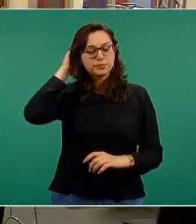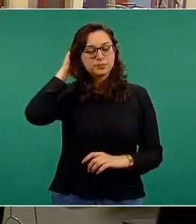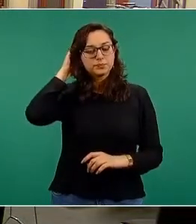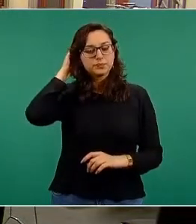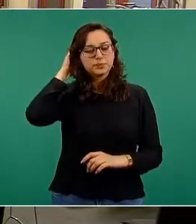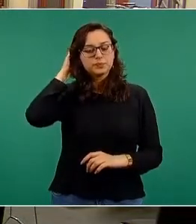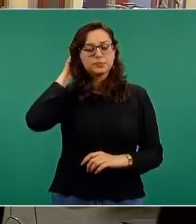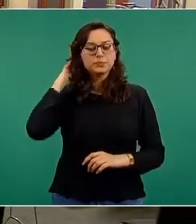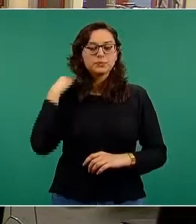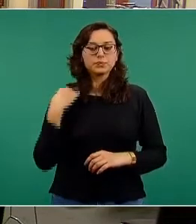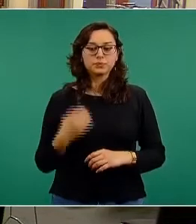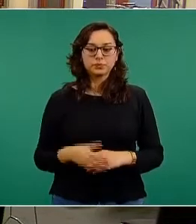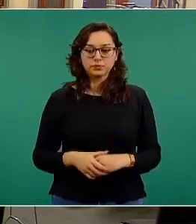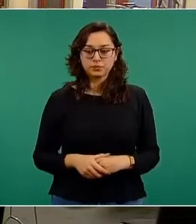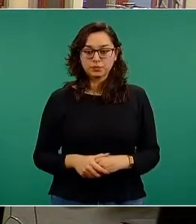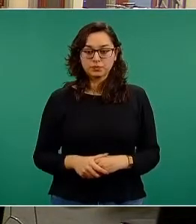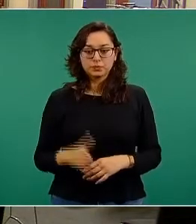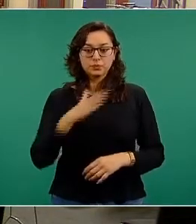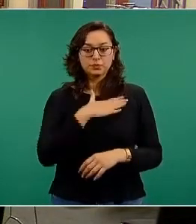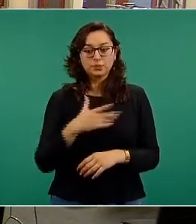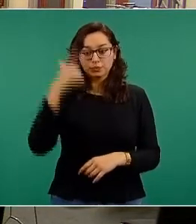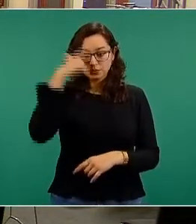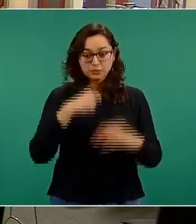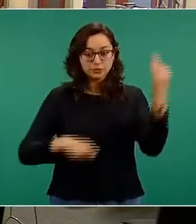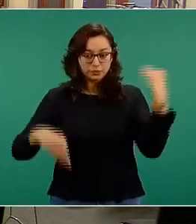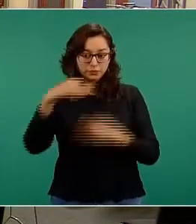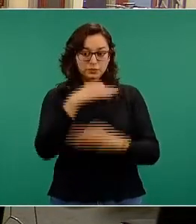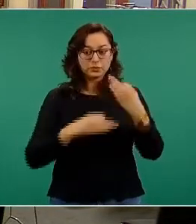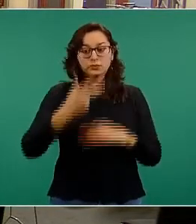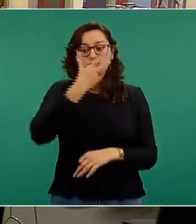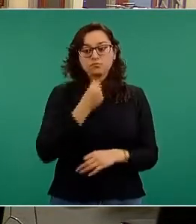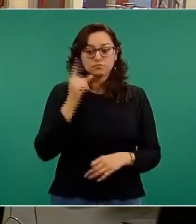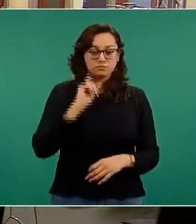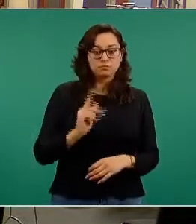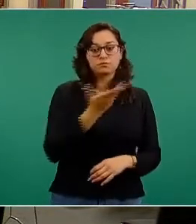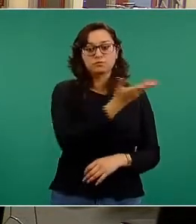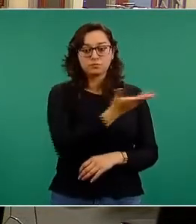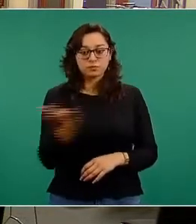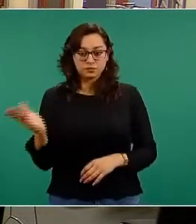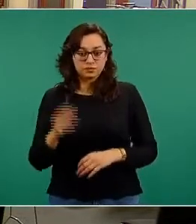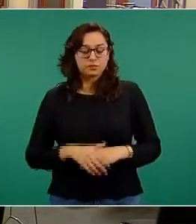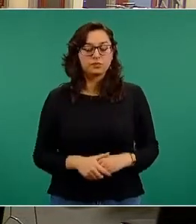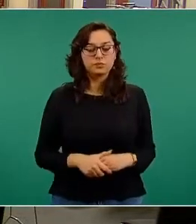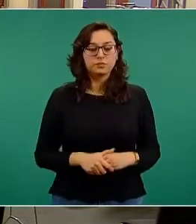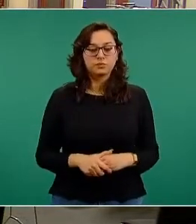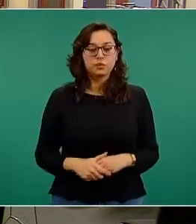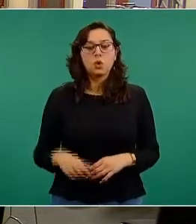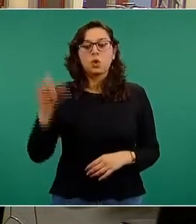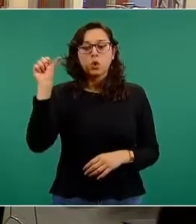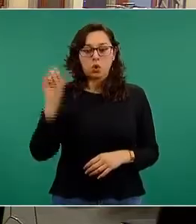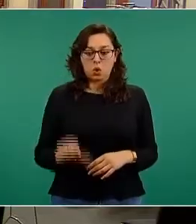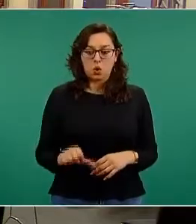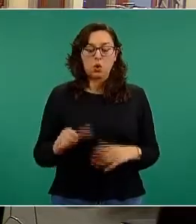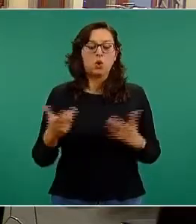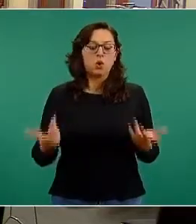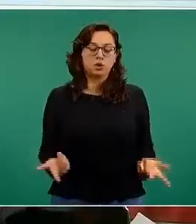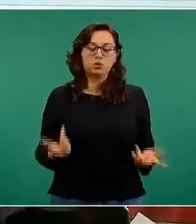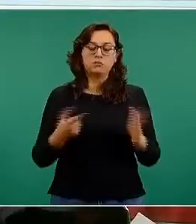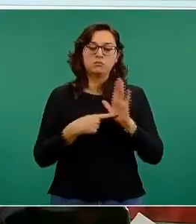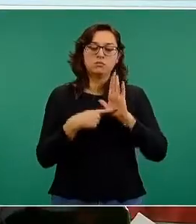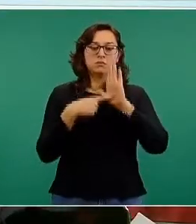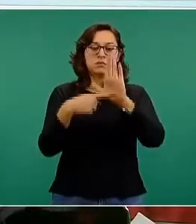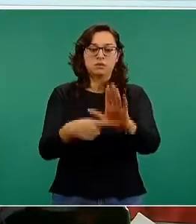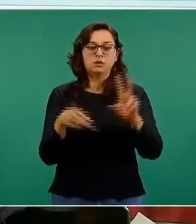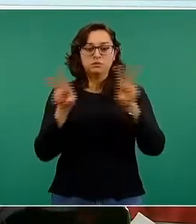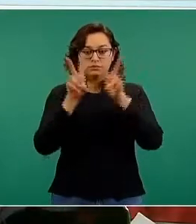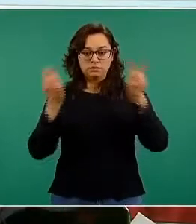Bueno, pues muy buenas noches a todas y a todos. El día de hoy vamos a presentar justamente cómo está el pulso de la epidemia. Y esta